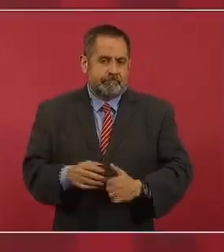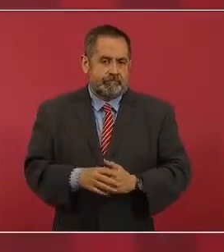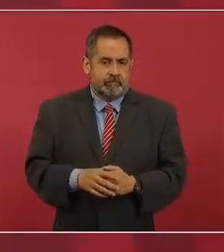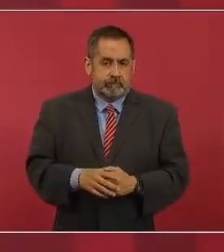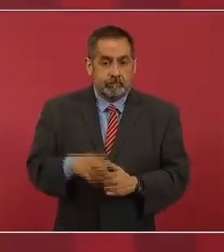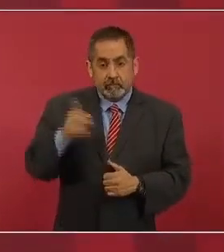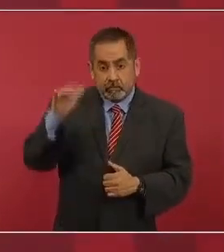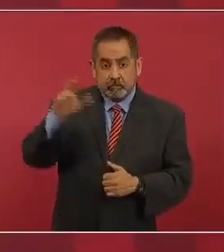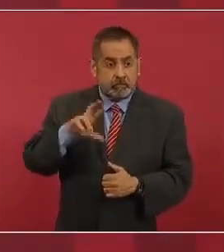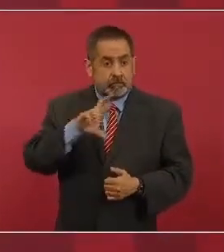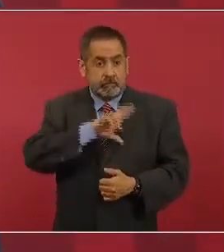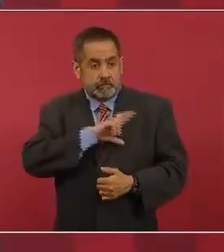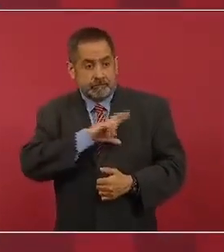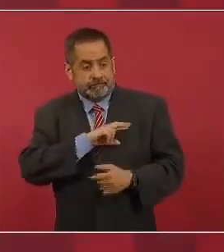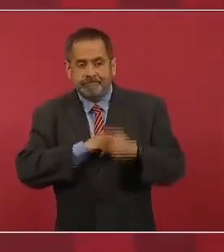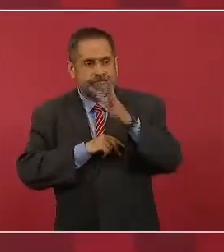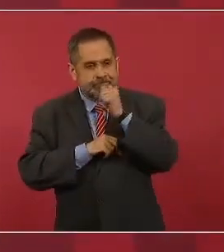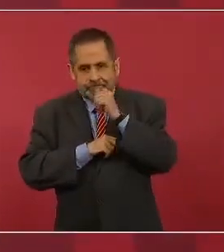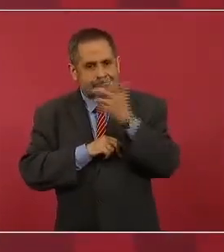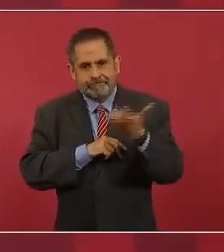Si fuese una empresa privada,